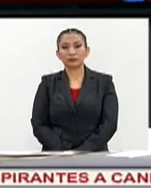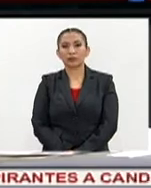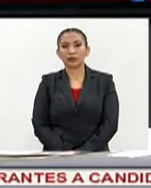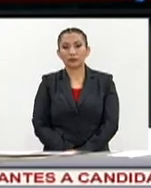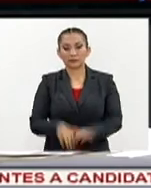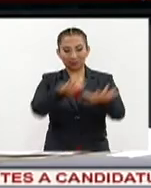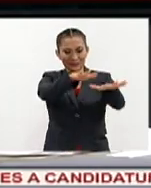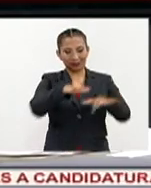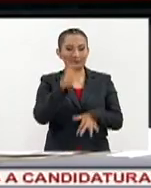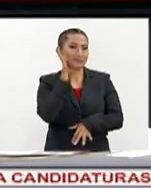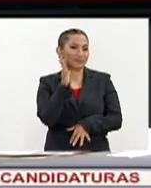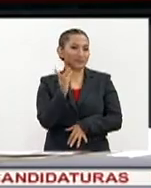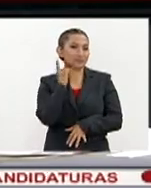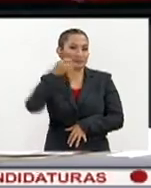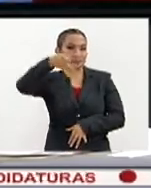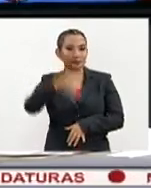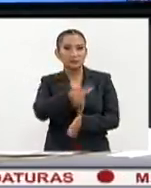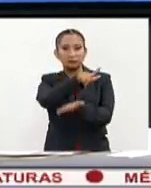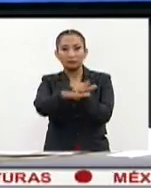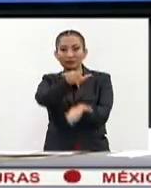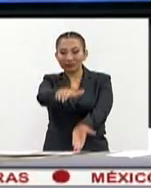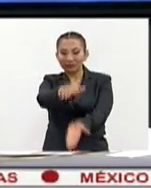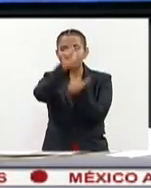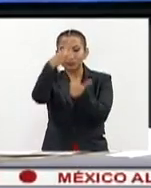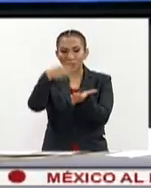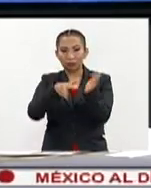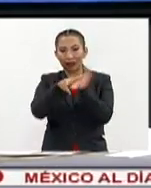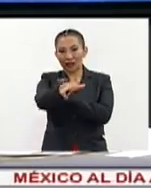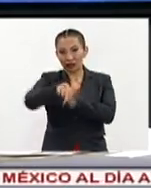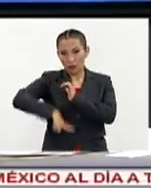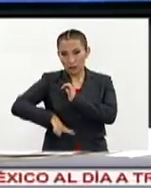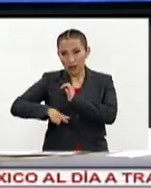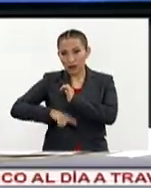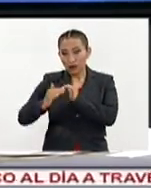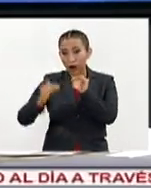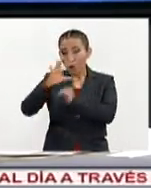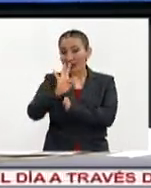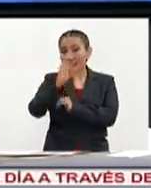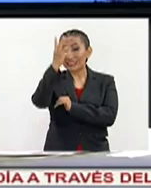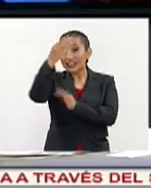El Pleno de la Cámara de Diputados aprobó la Ley de Ingresos 2018 con un aumento de